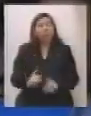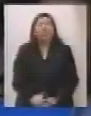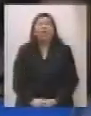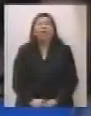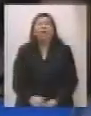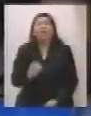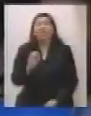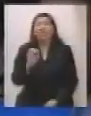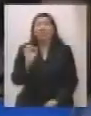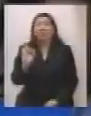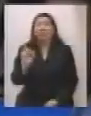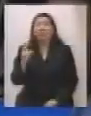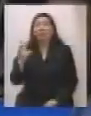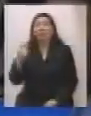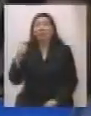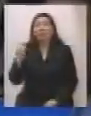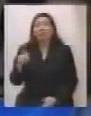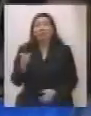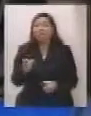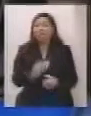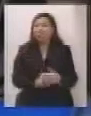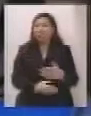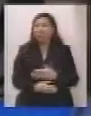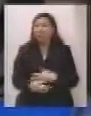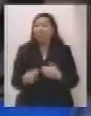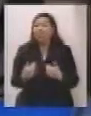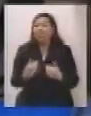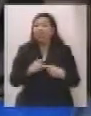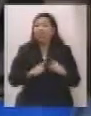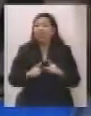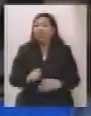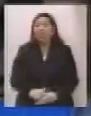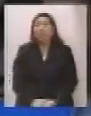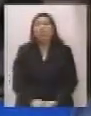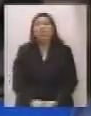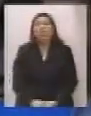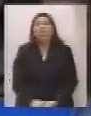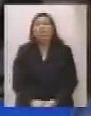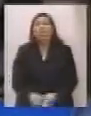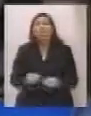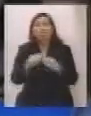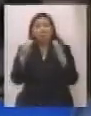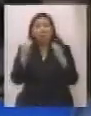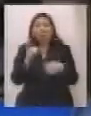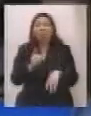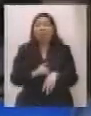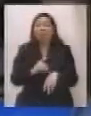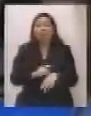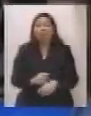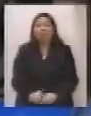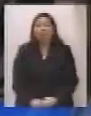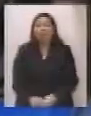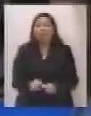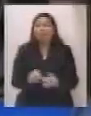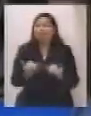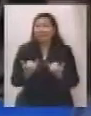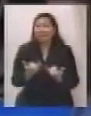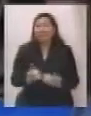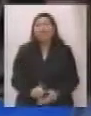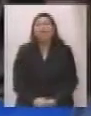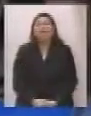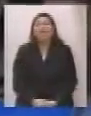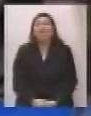0.2 por ciento de las personas con discapacidad tienen algún grado de maestría doctorado si esto por ejemplo es